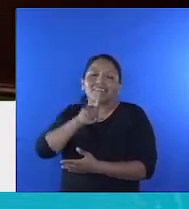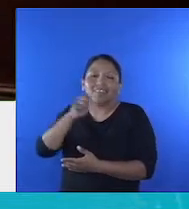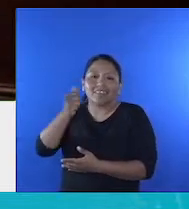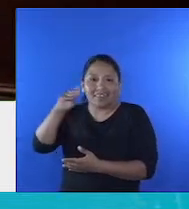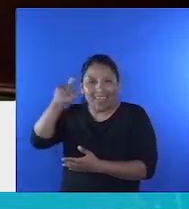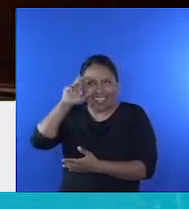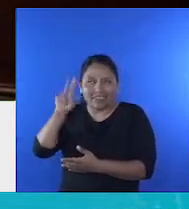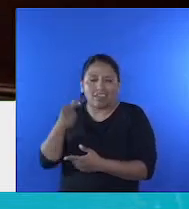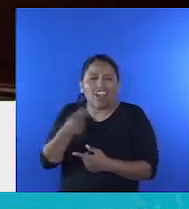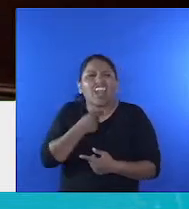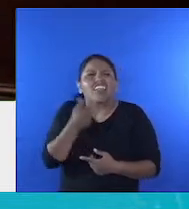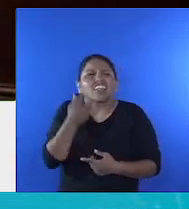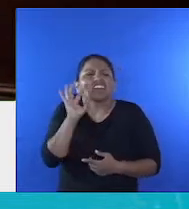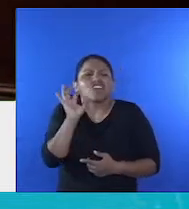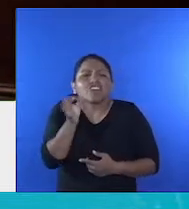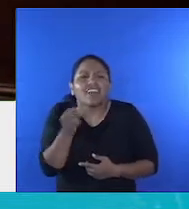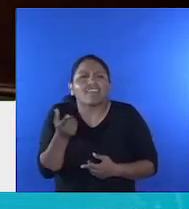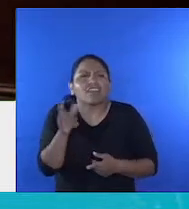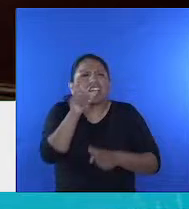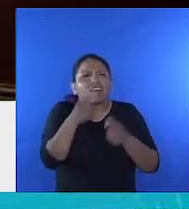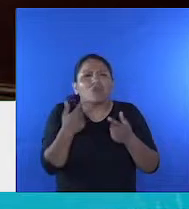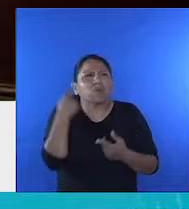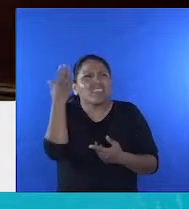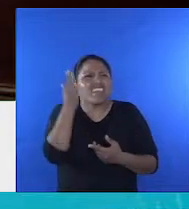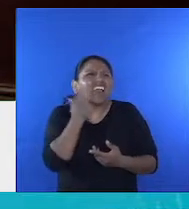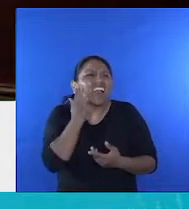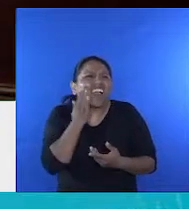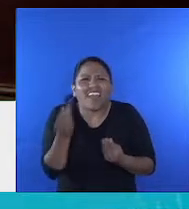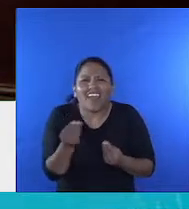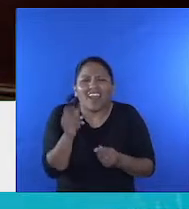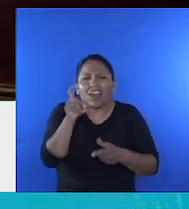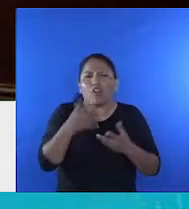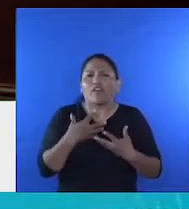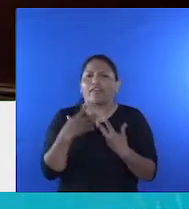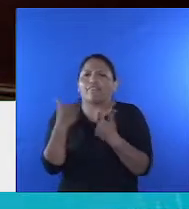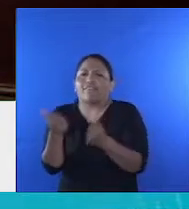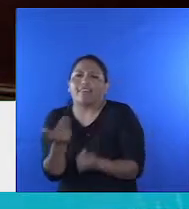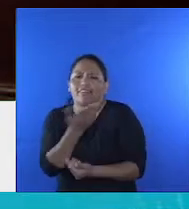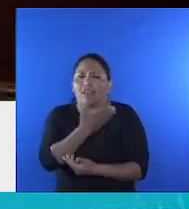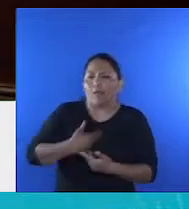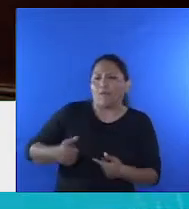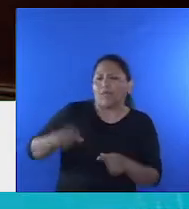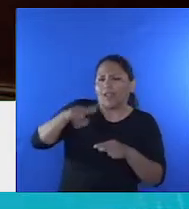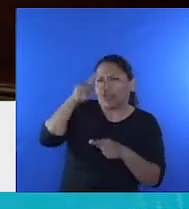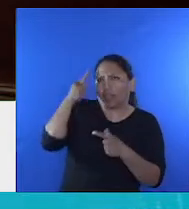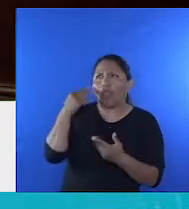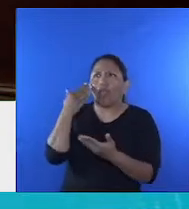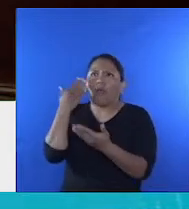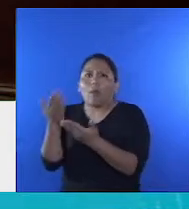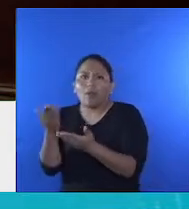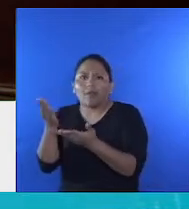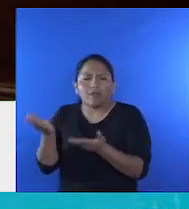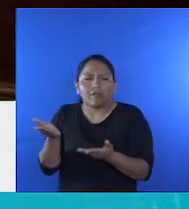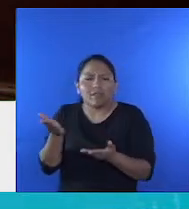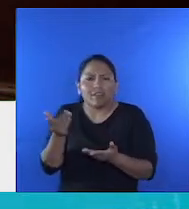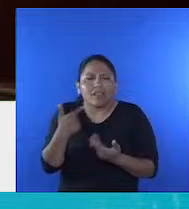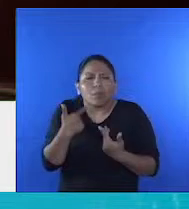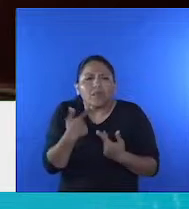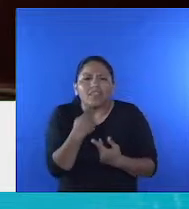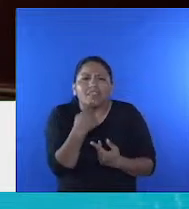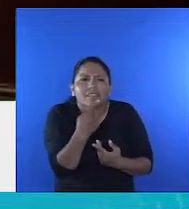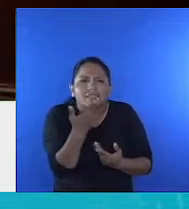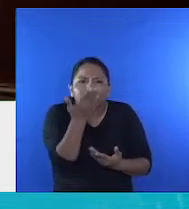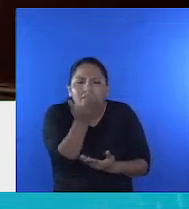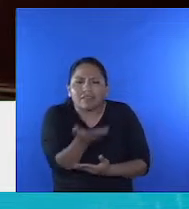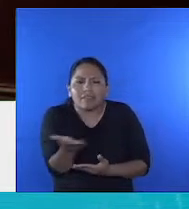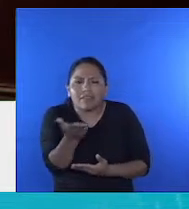honestidad, ¿con qué cara los que defienden a este gobierno nacional, los que quieren homenajear y honrar a Margaret Thatcher, le pueden